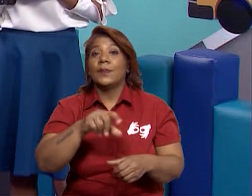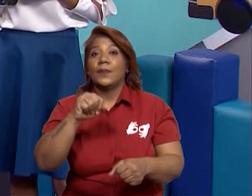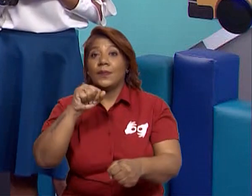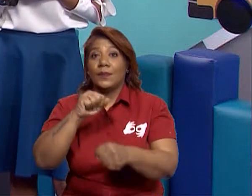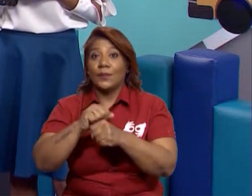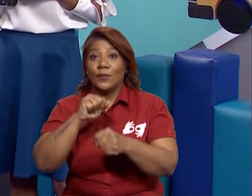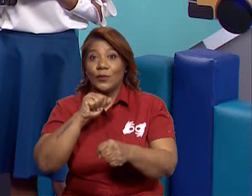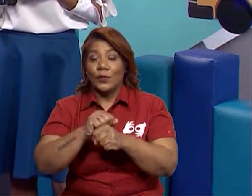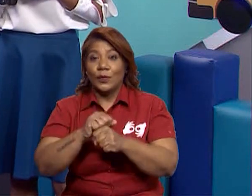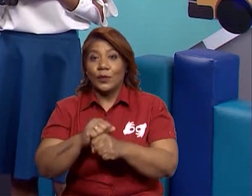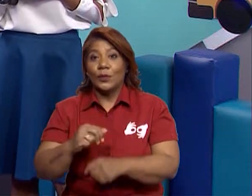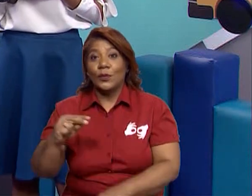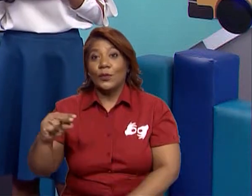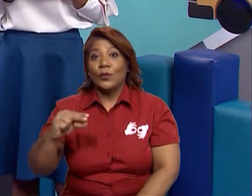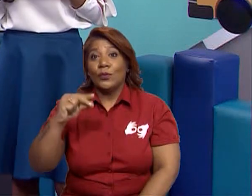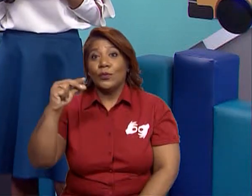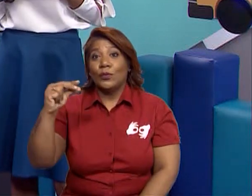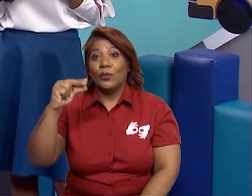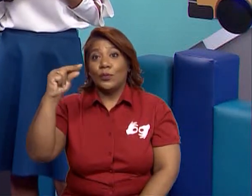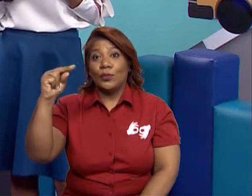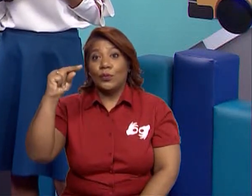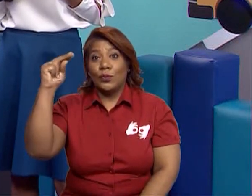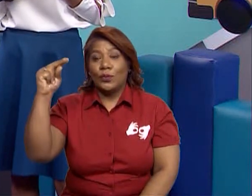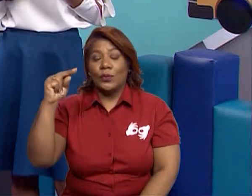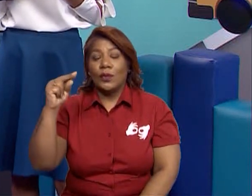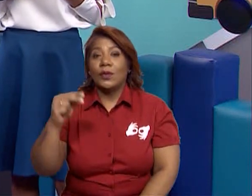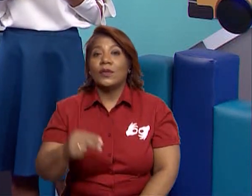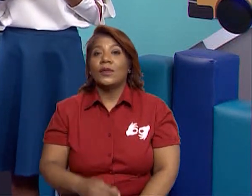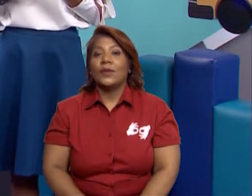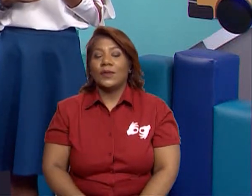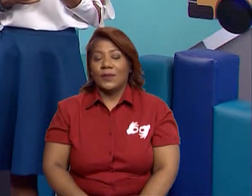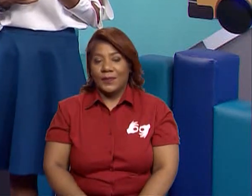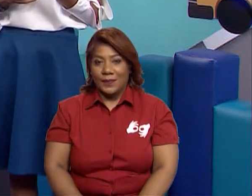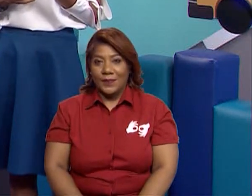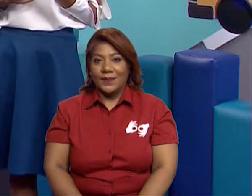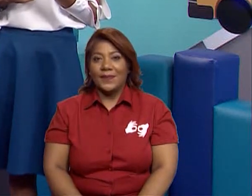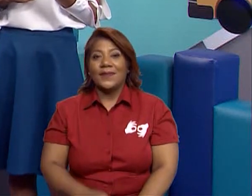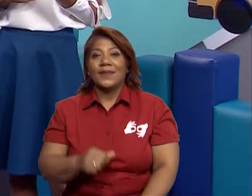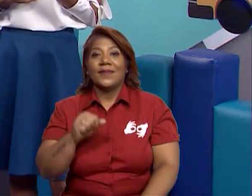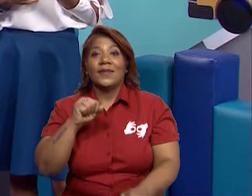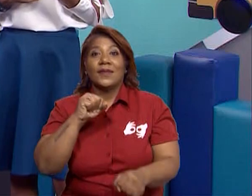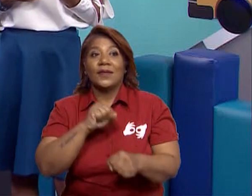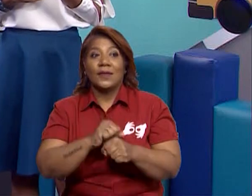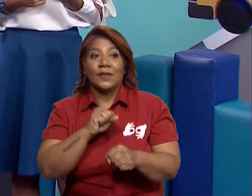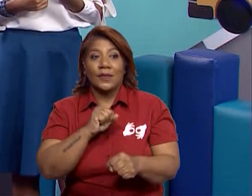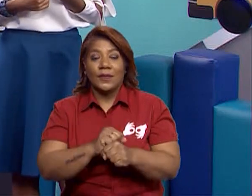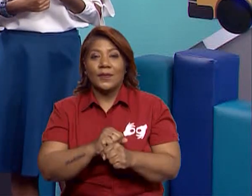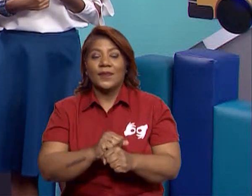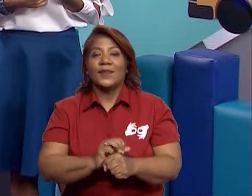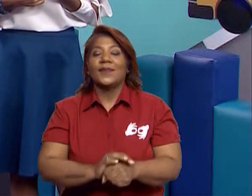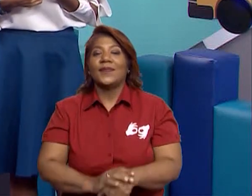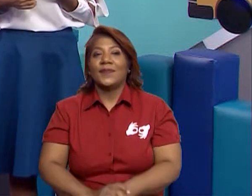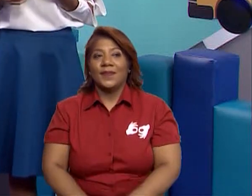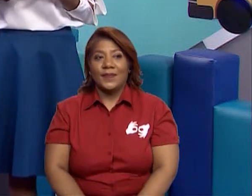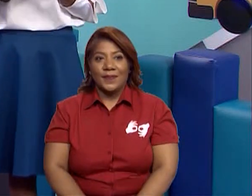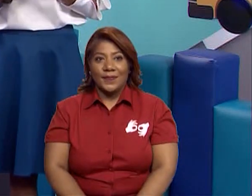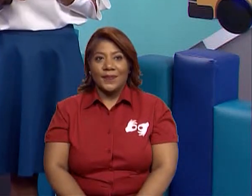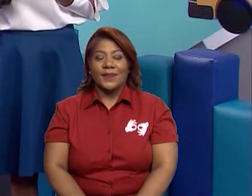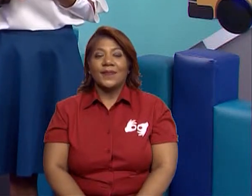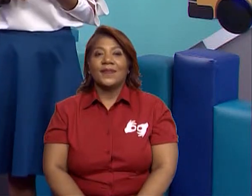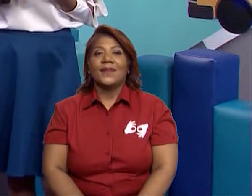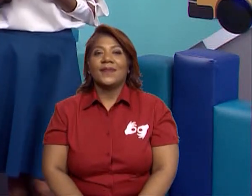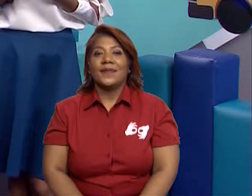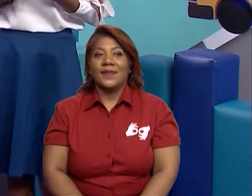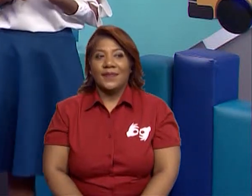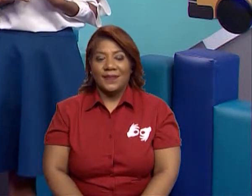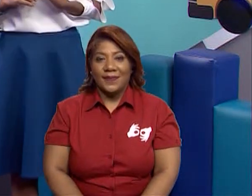¿Se acuerdan? Sí, el estado que les gusta hacer ellos, el sólido. Que hablamos del ser sólido. Lo más sólido que hay